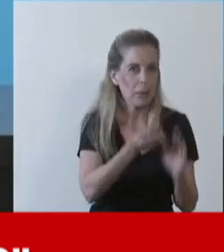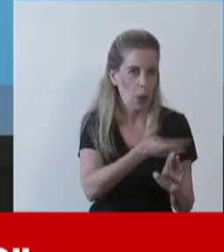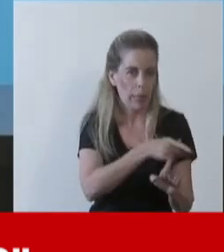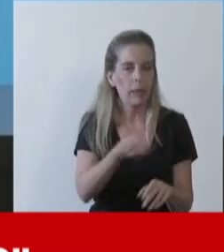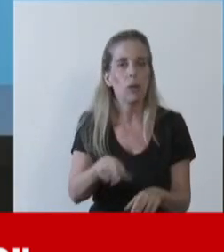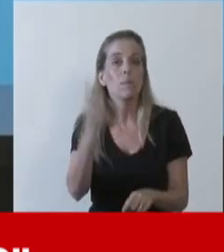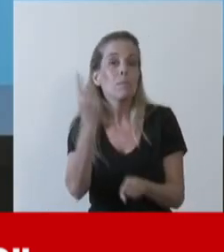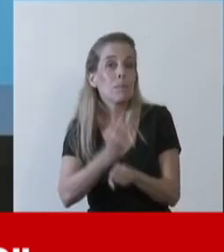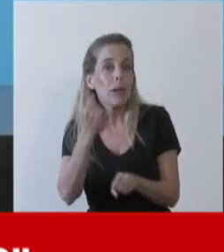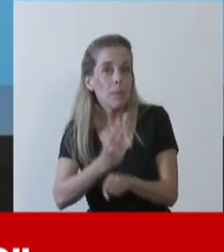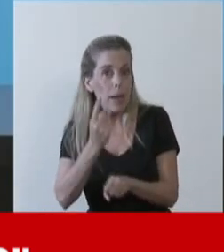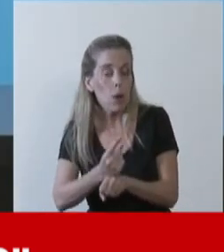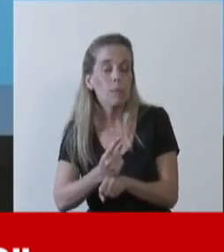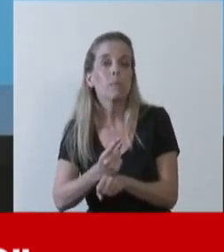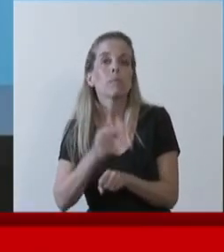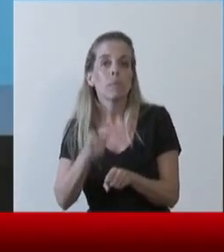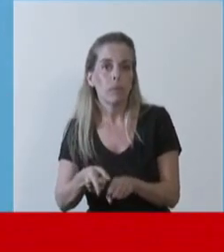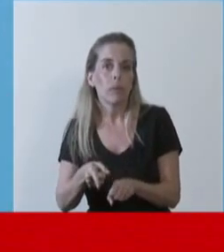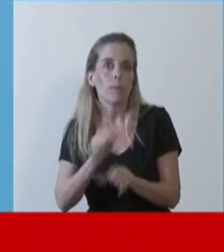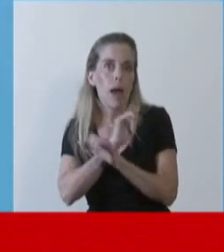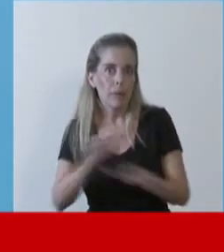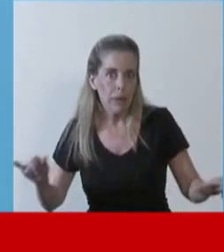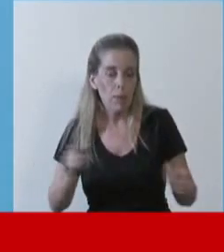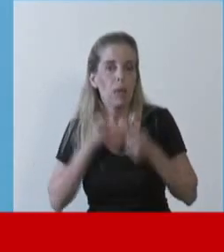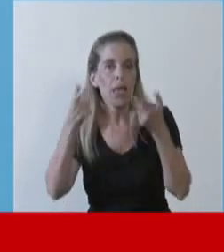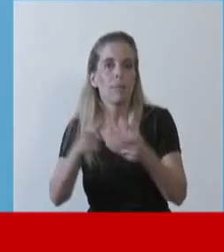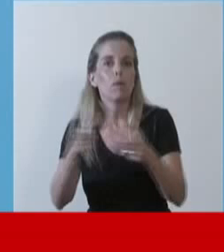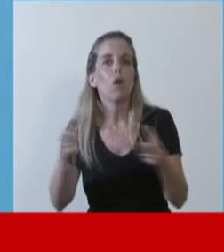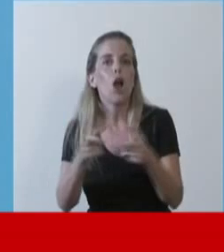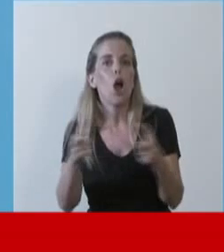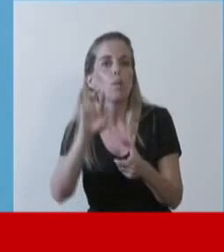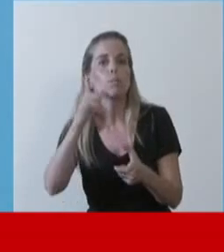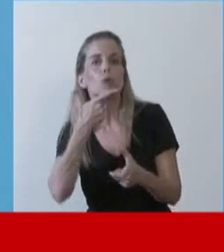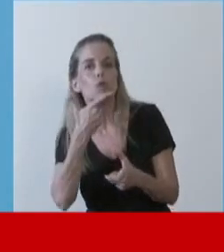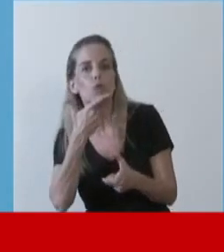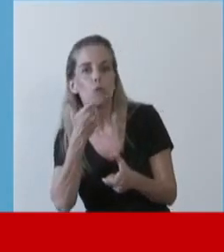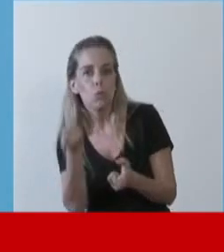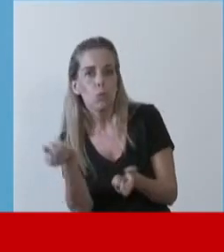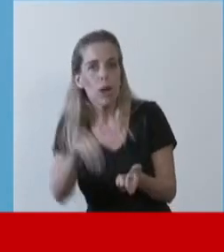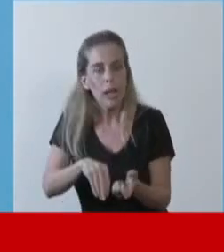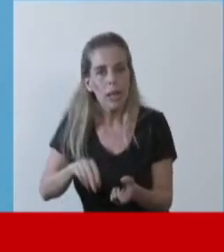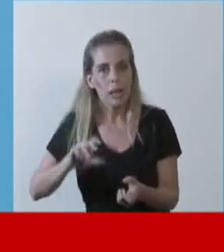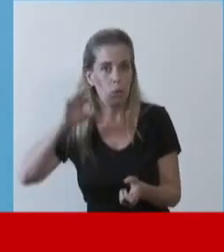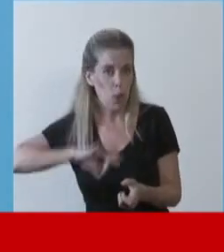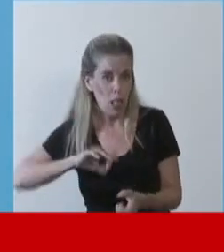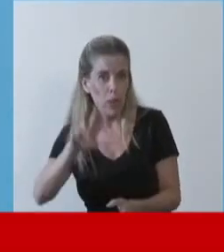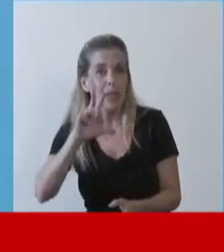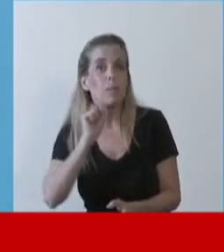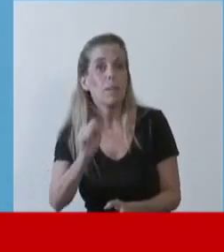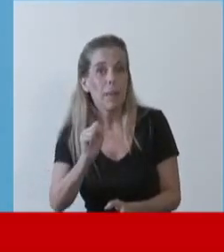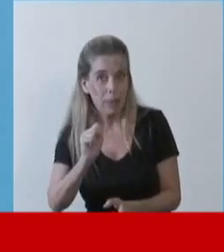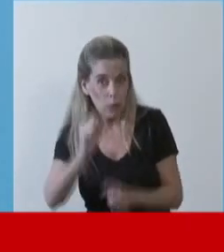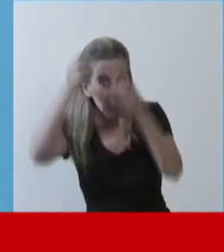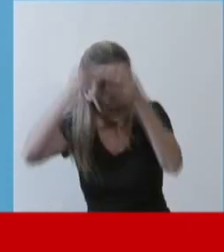En primer lugar, estamos otorgando un bono extraordinario de 3.000 pesos para